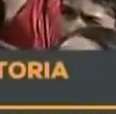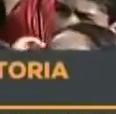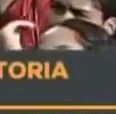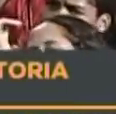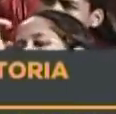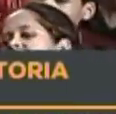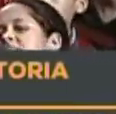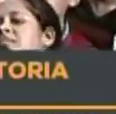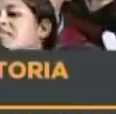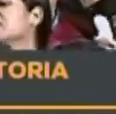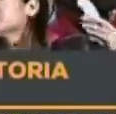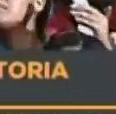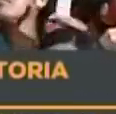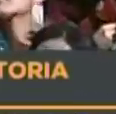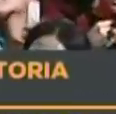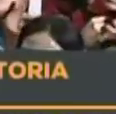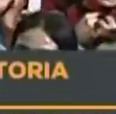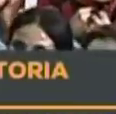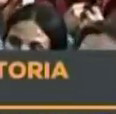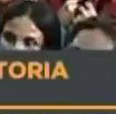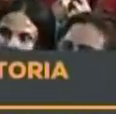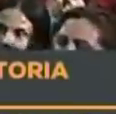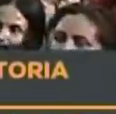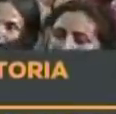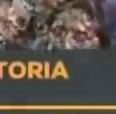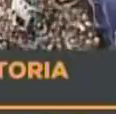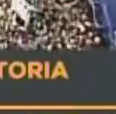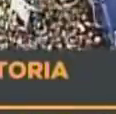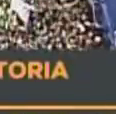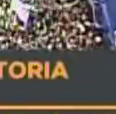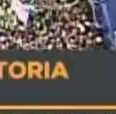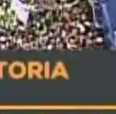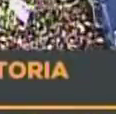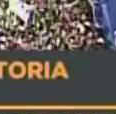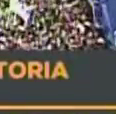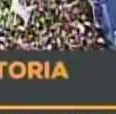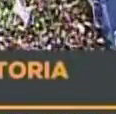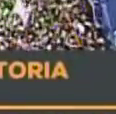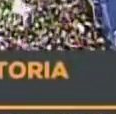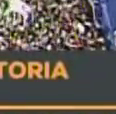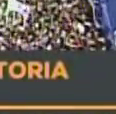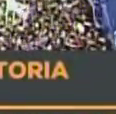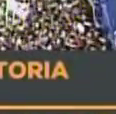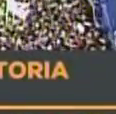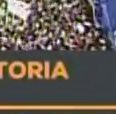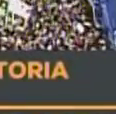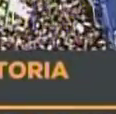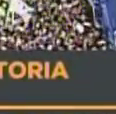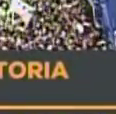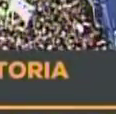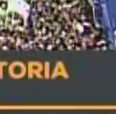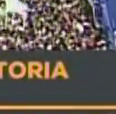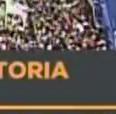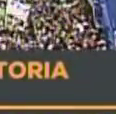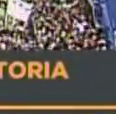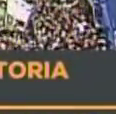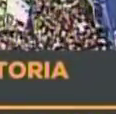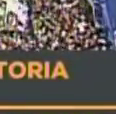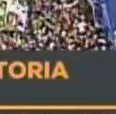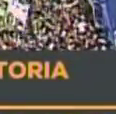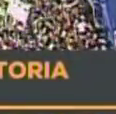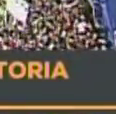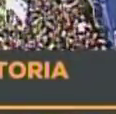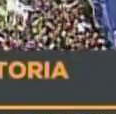organizado, tenemos un proyecto, el proyecto Simón Bolívar. Y sobre todo, camaradas